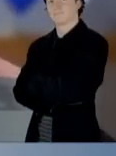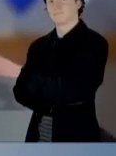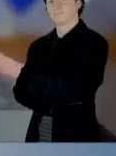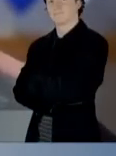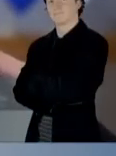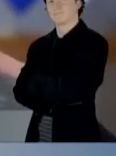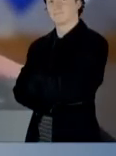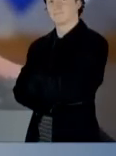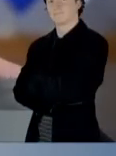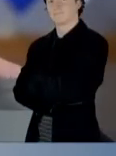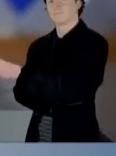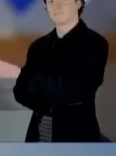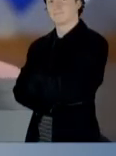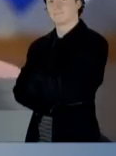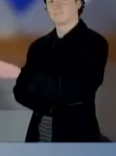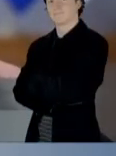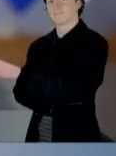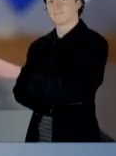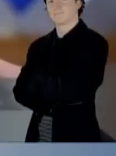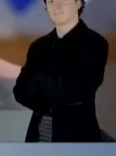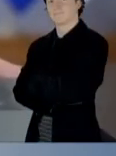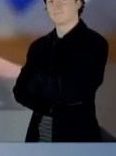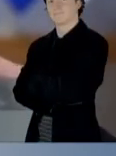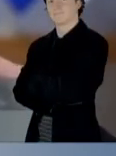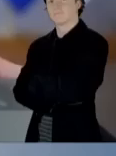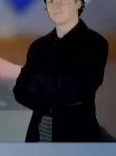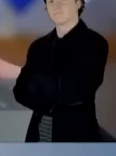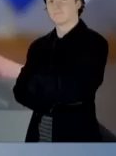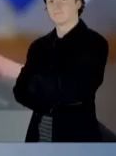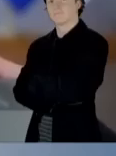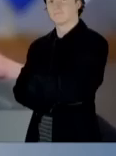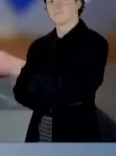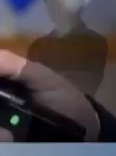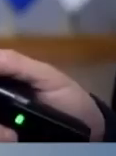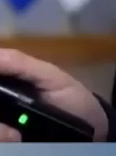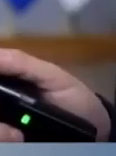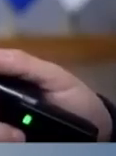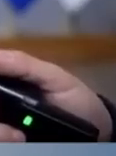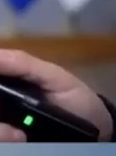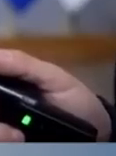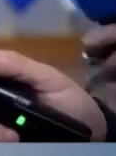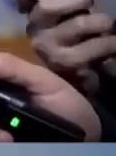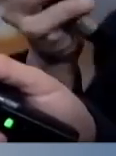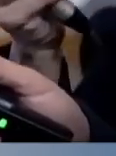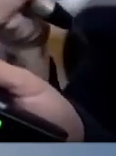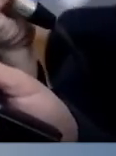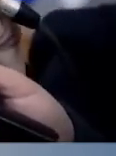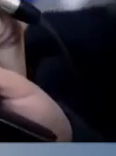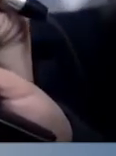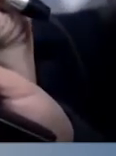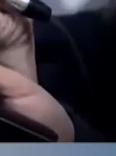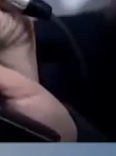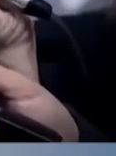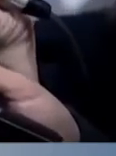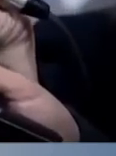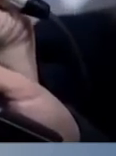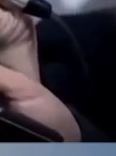siguen son ni siquiera digamos uno puede desacreditar que él tenga otras causas porque eso hacen todos los juristas